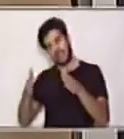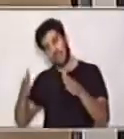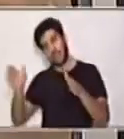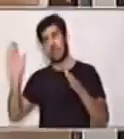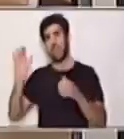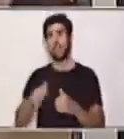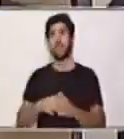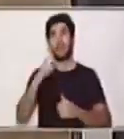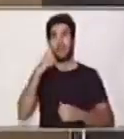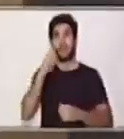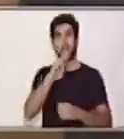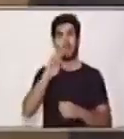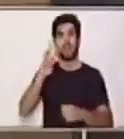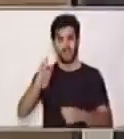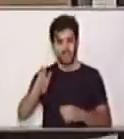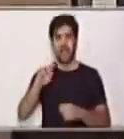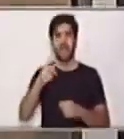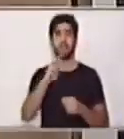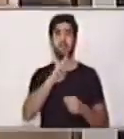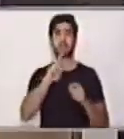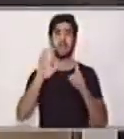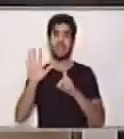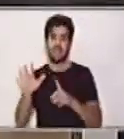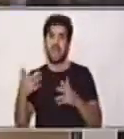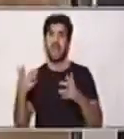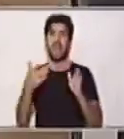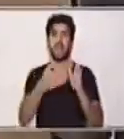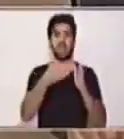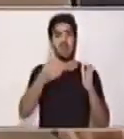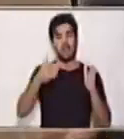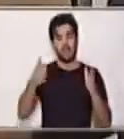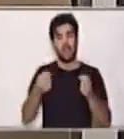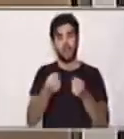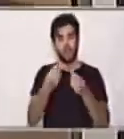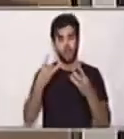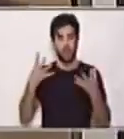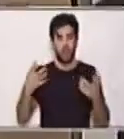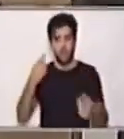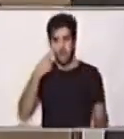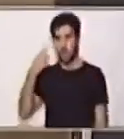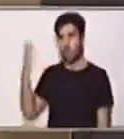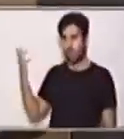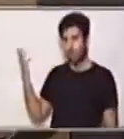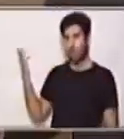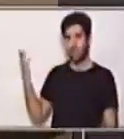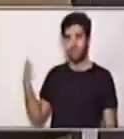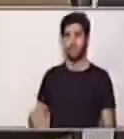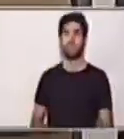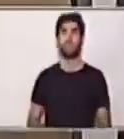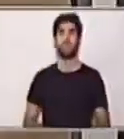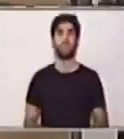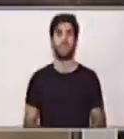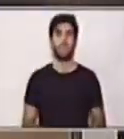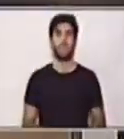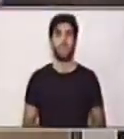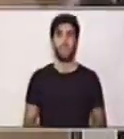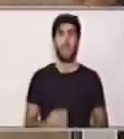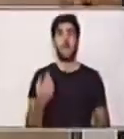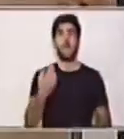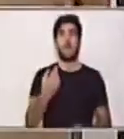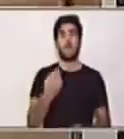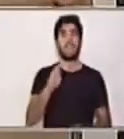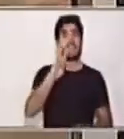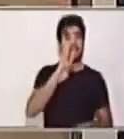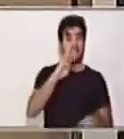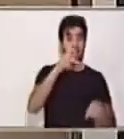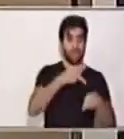veces 23, 4 veces 26, 5 veces 29, 4 veces 32,